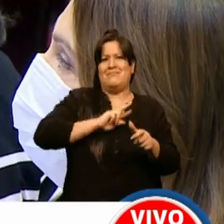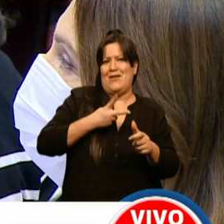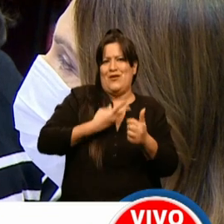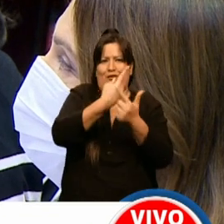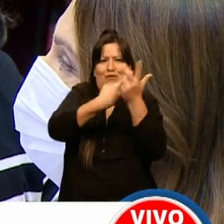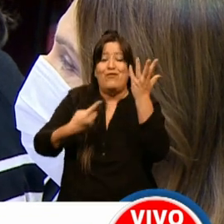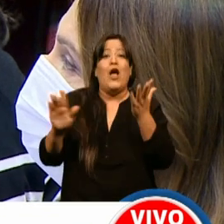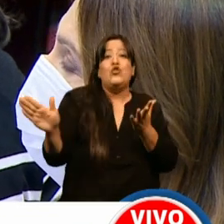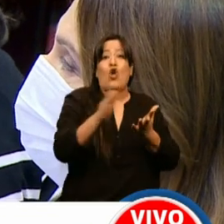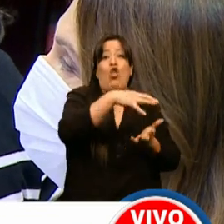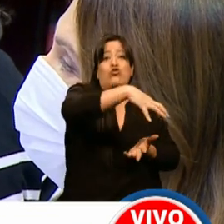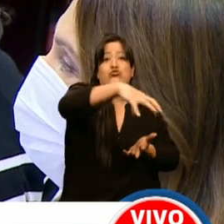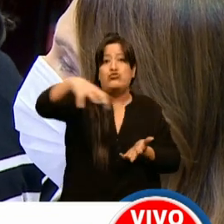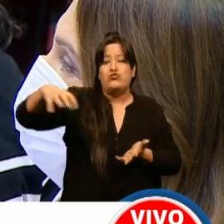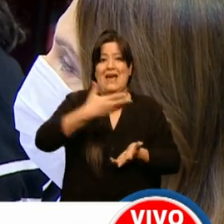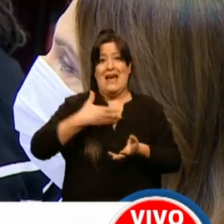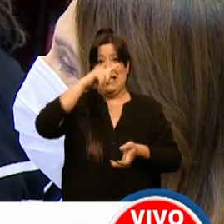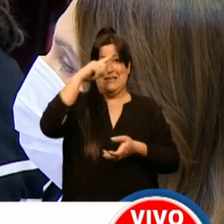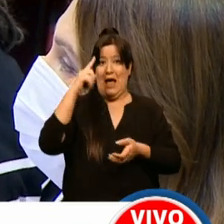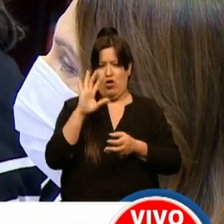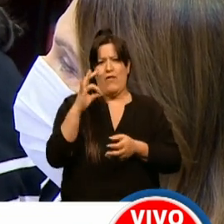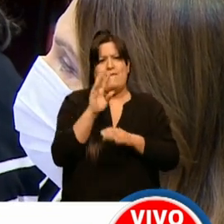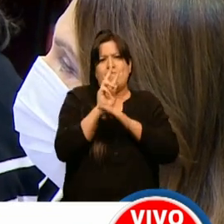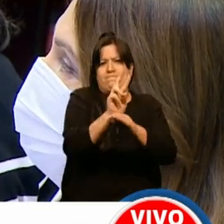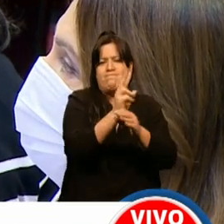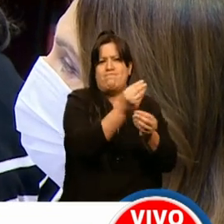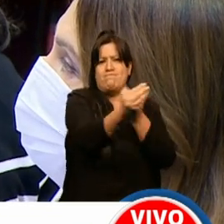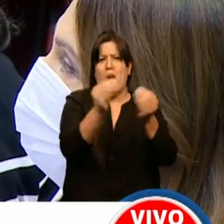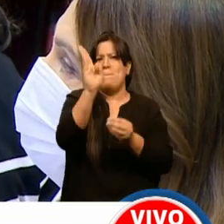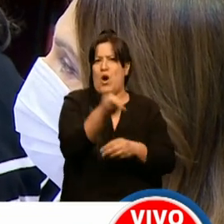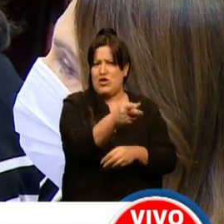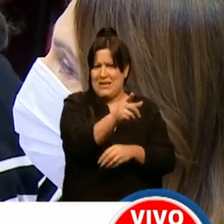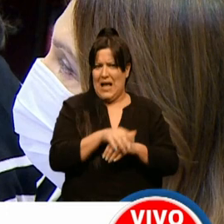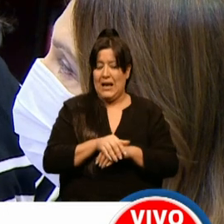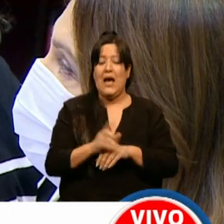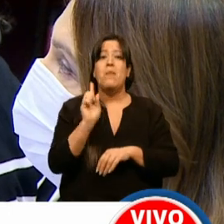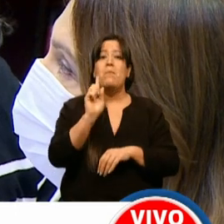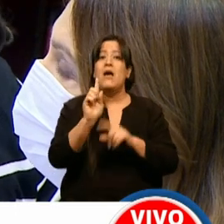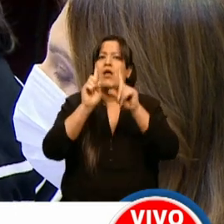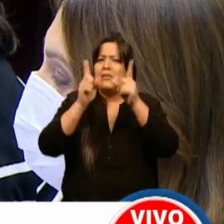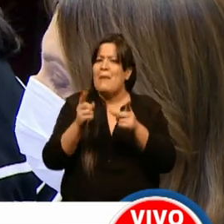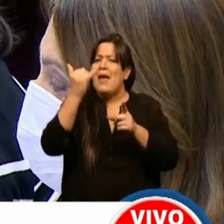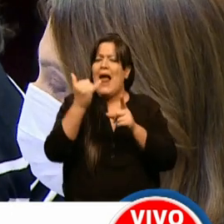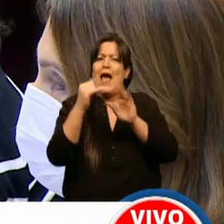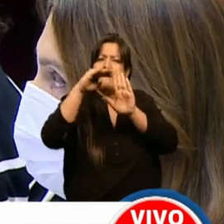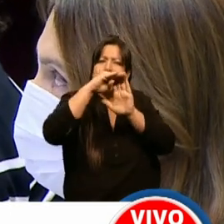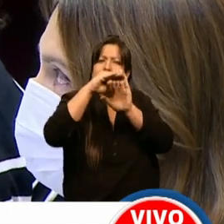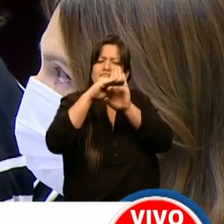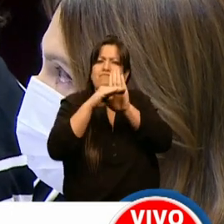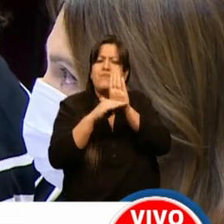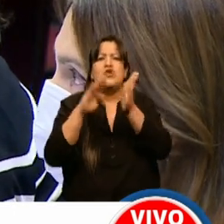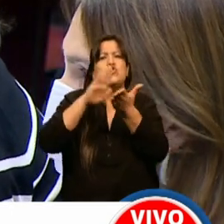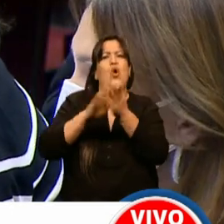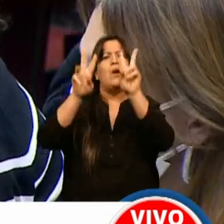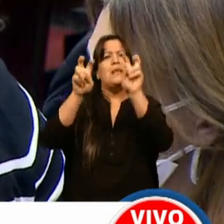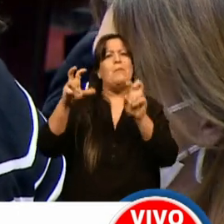laborales del estado pero también tiene consideraciones hacia la parte privada